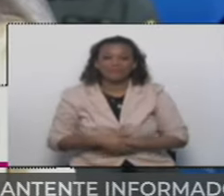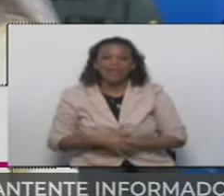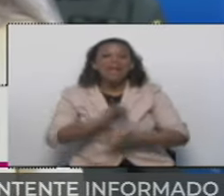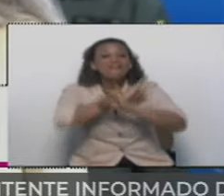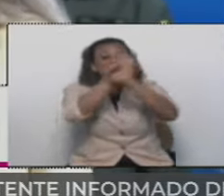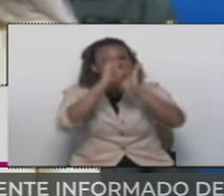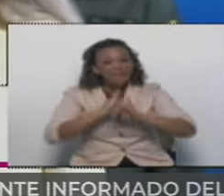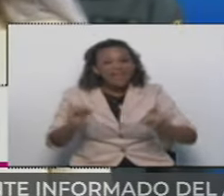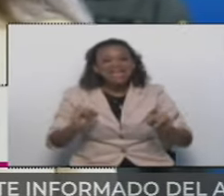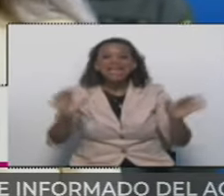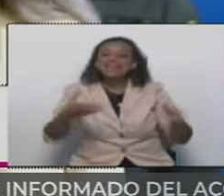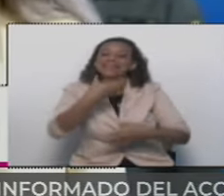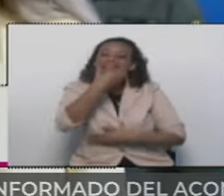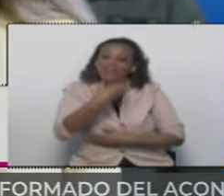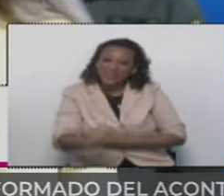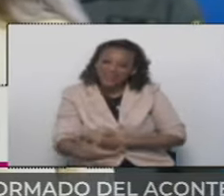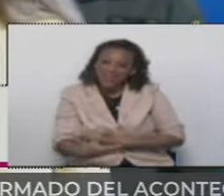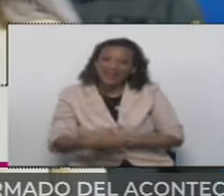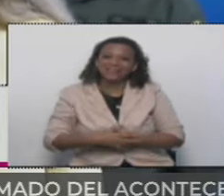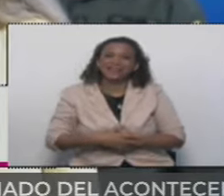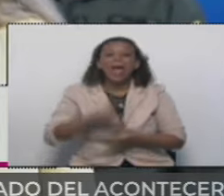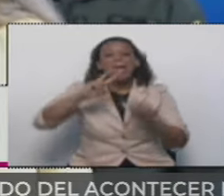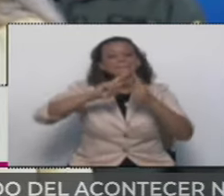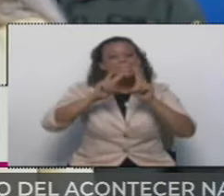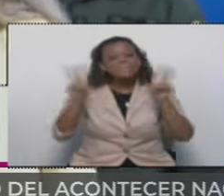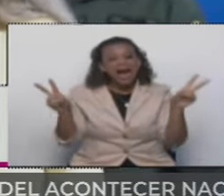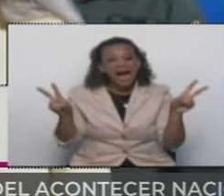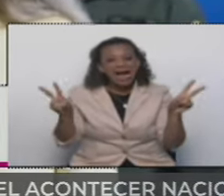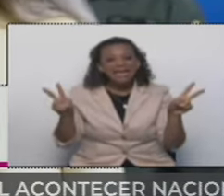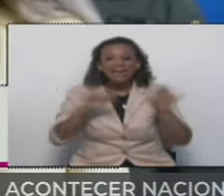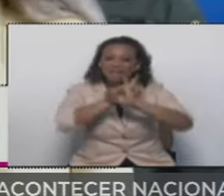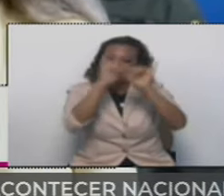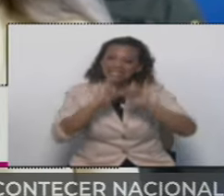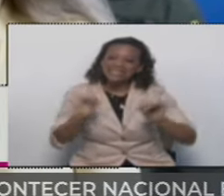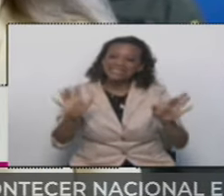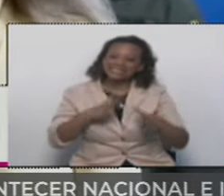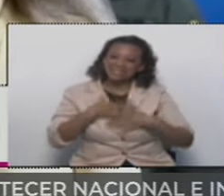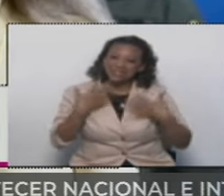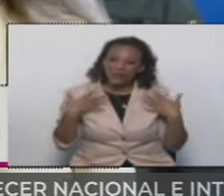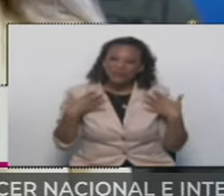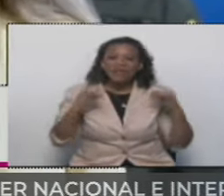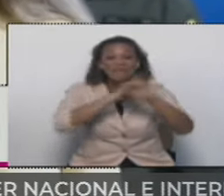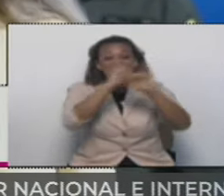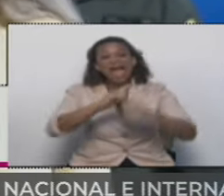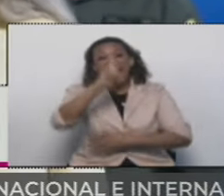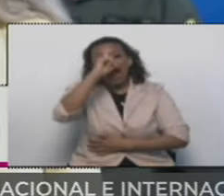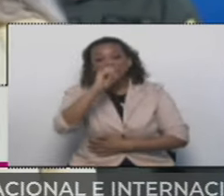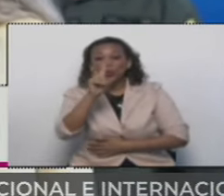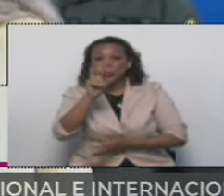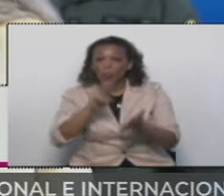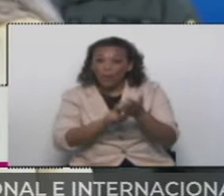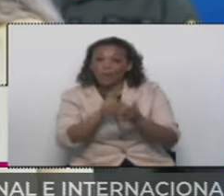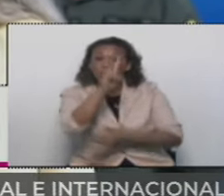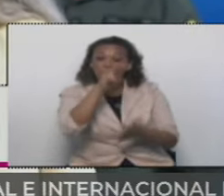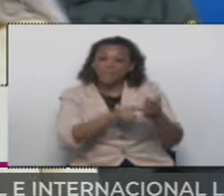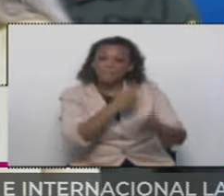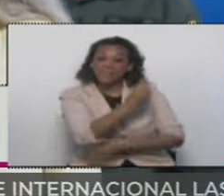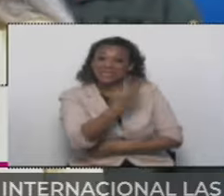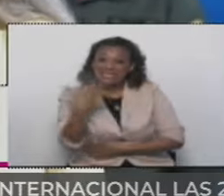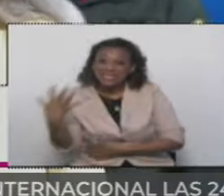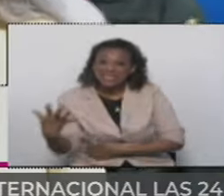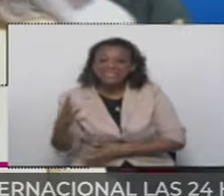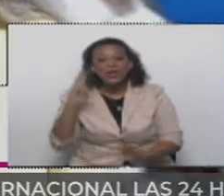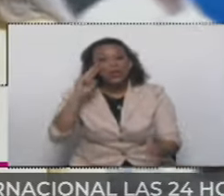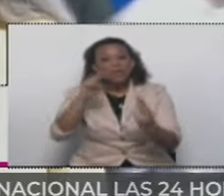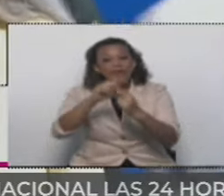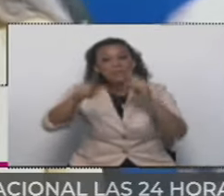feliz Navidad, en paz y felicidad. Feliz Año Nuevo y nos